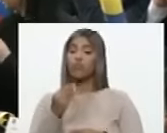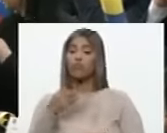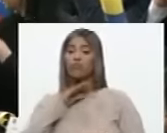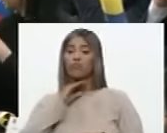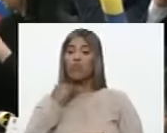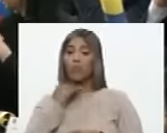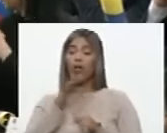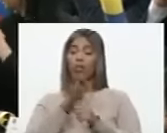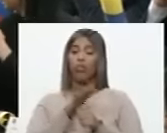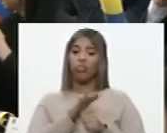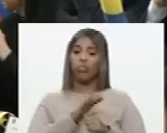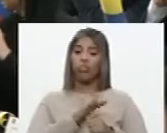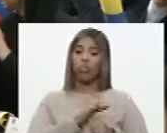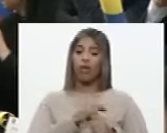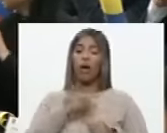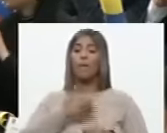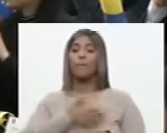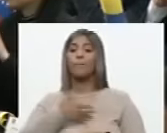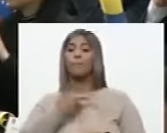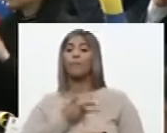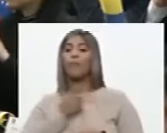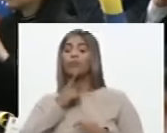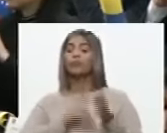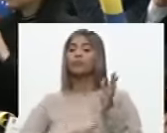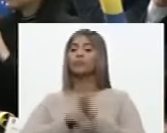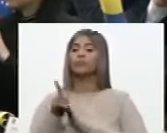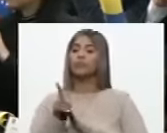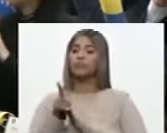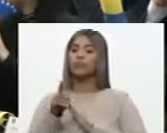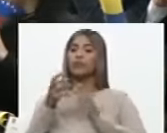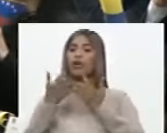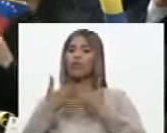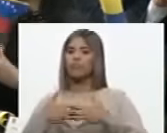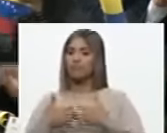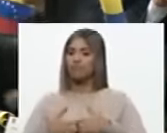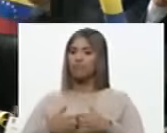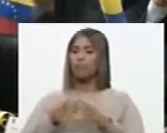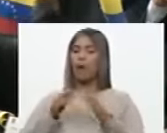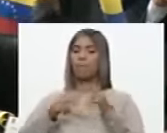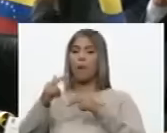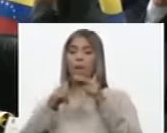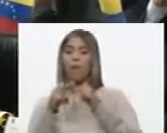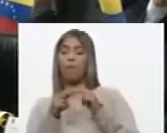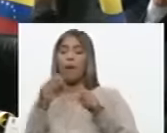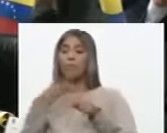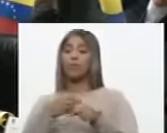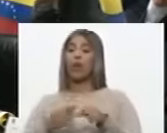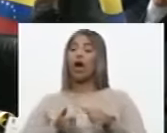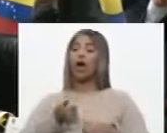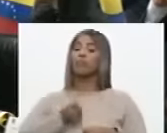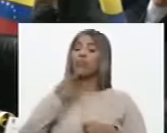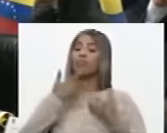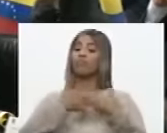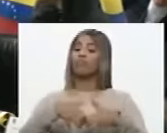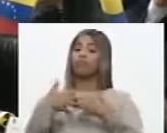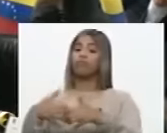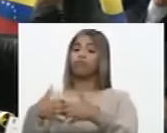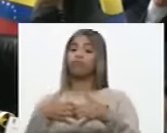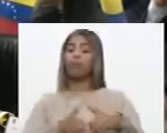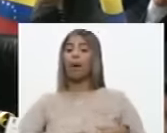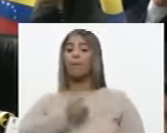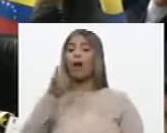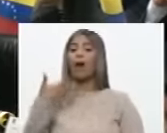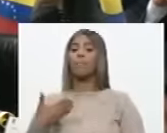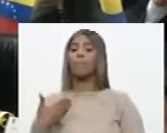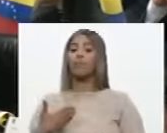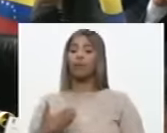enfermedades, pudiera desarrollarse, ser industrializada, ser petrolera. Llegamos a tener la industria petrolera más